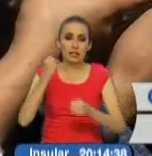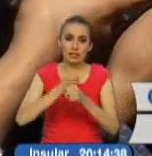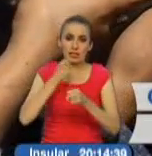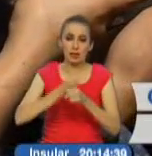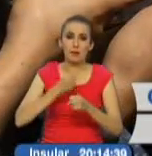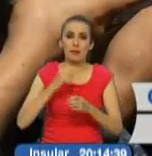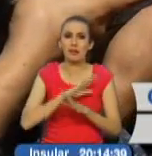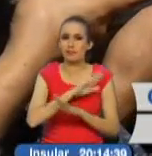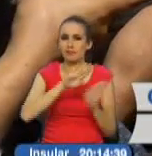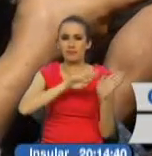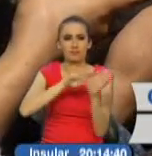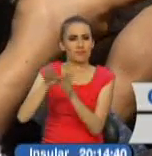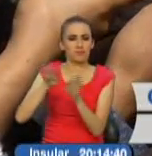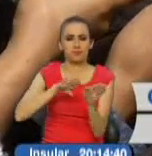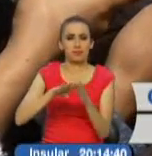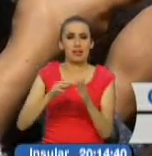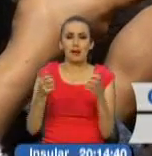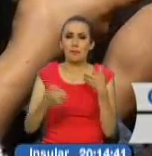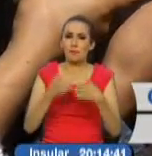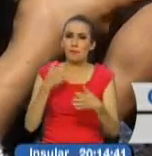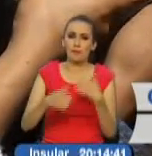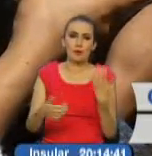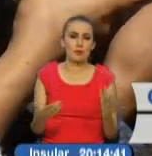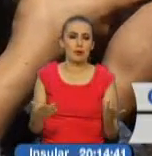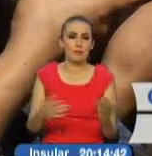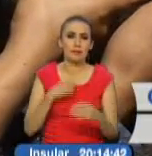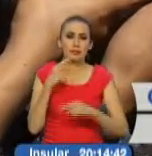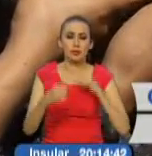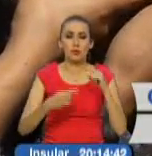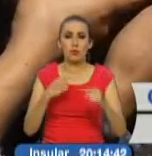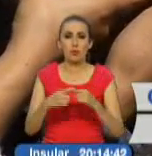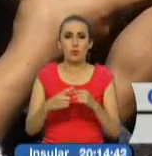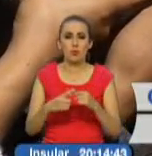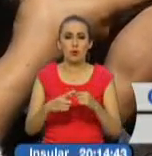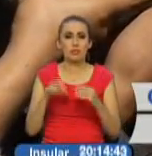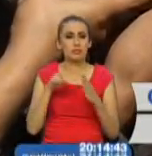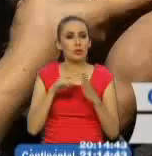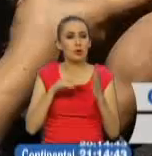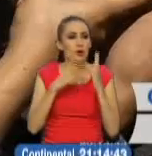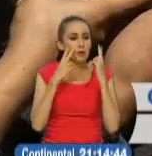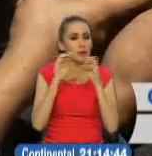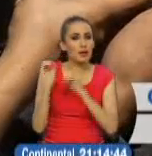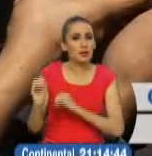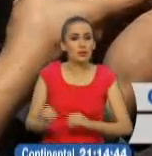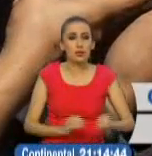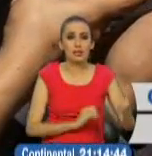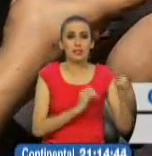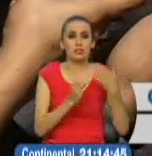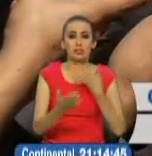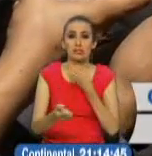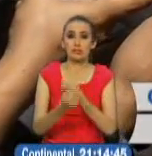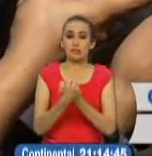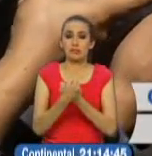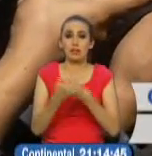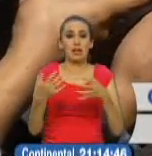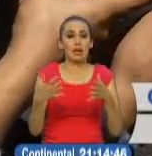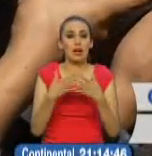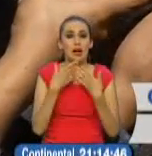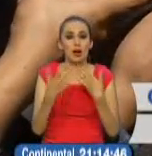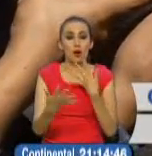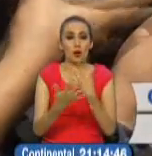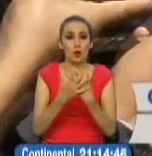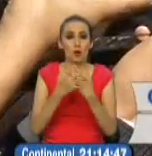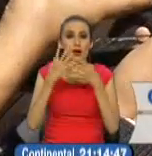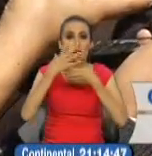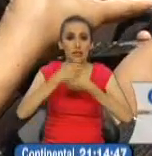Hay que rechazar ese tipo de situaciones cuando se ocurren. Normalmente vienen organizaciones criminales y tienen que haber las medidas de seguridad que el Estado